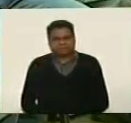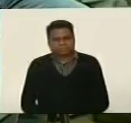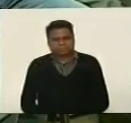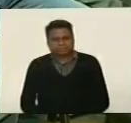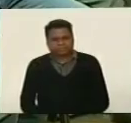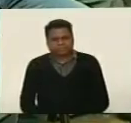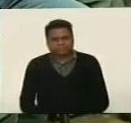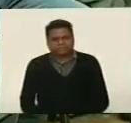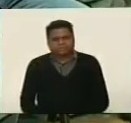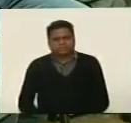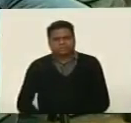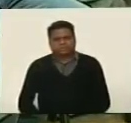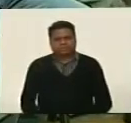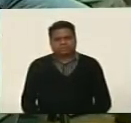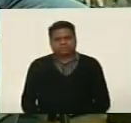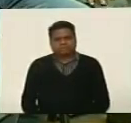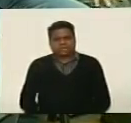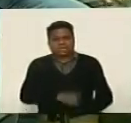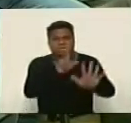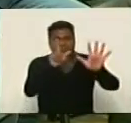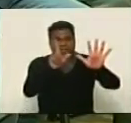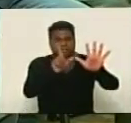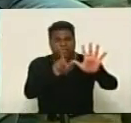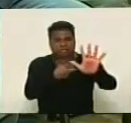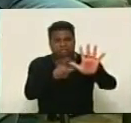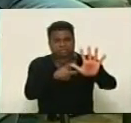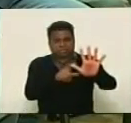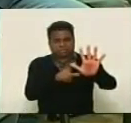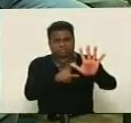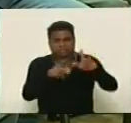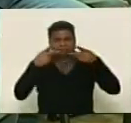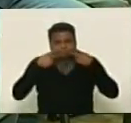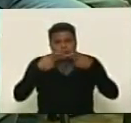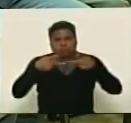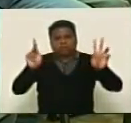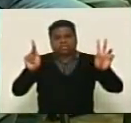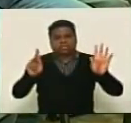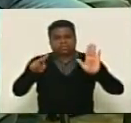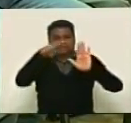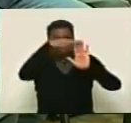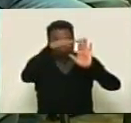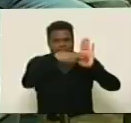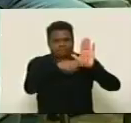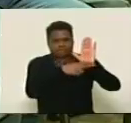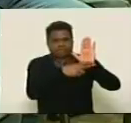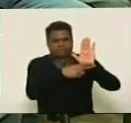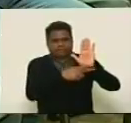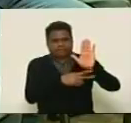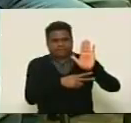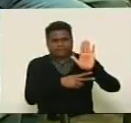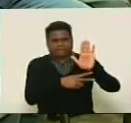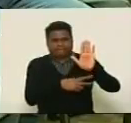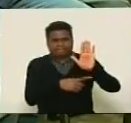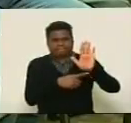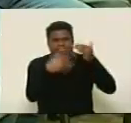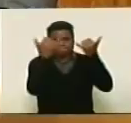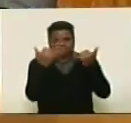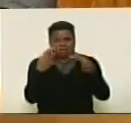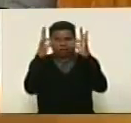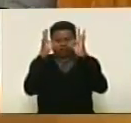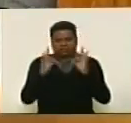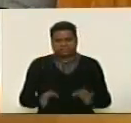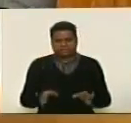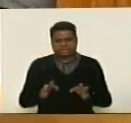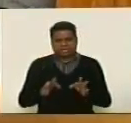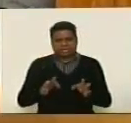venezolanos. Quinto, publíquese el presente acuerdo constituyente en la Gaceta Oficial de